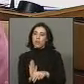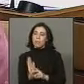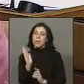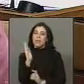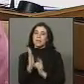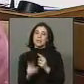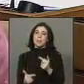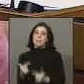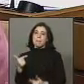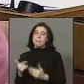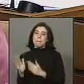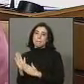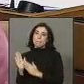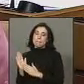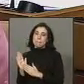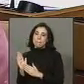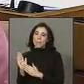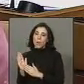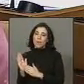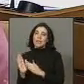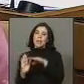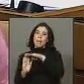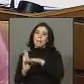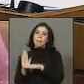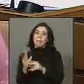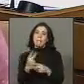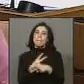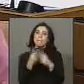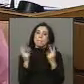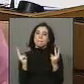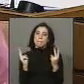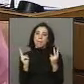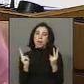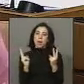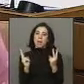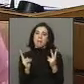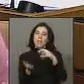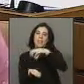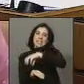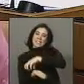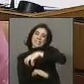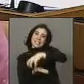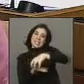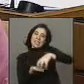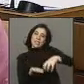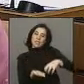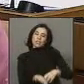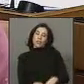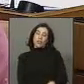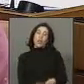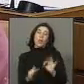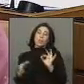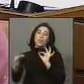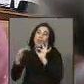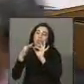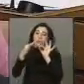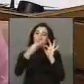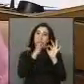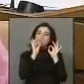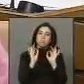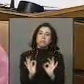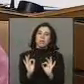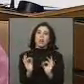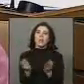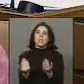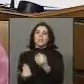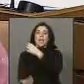desarrollar políticas y programas públicos intersectoriales y con la pertinencia cultural y territorial